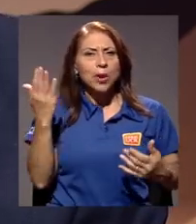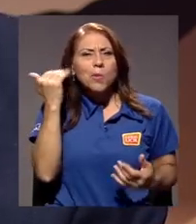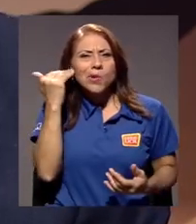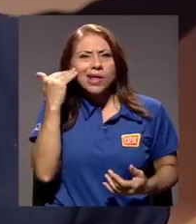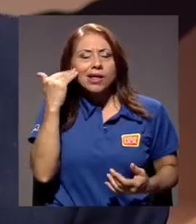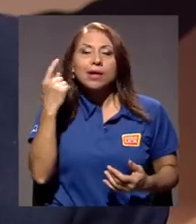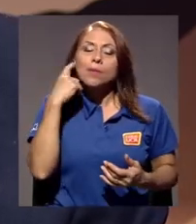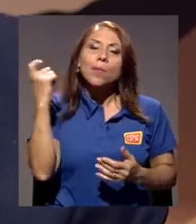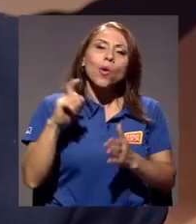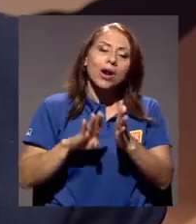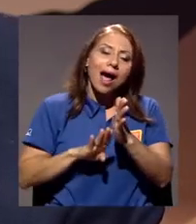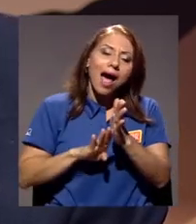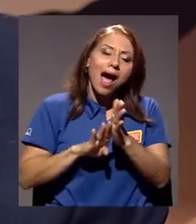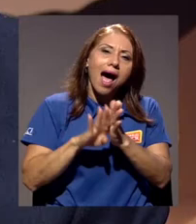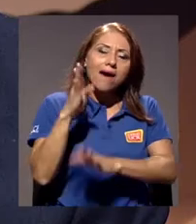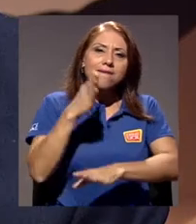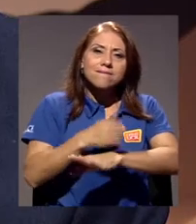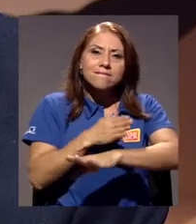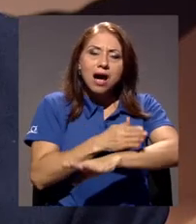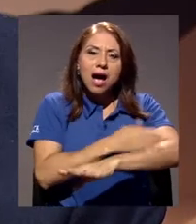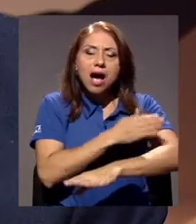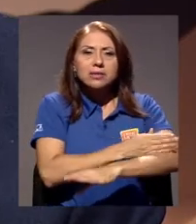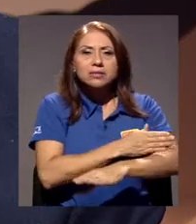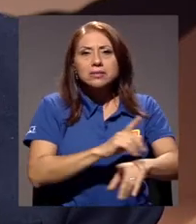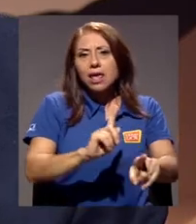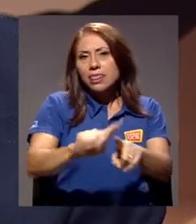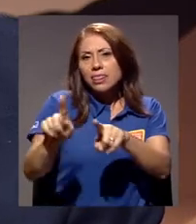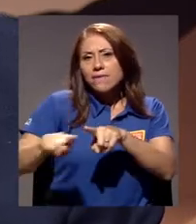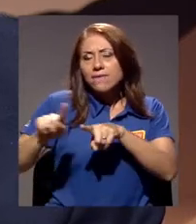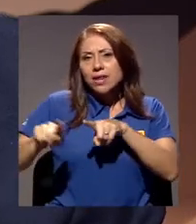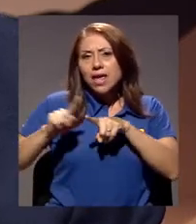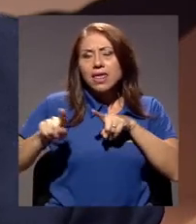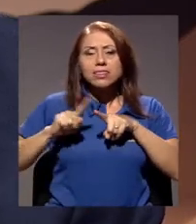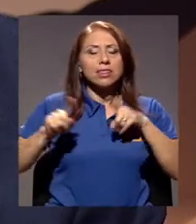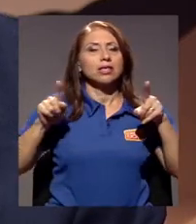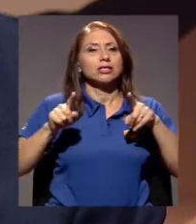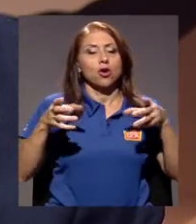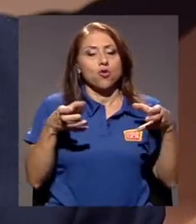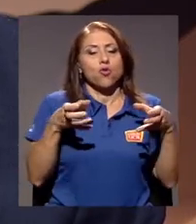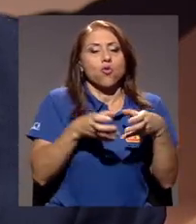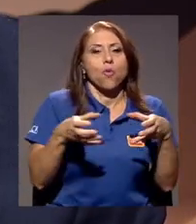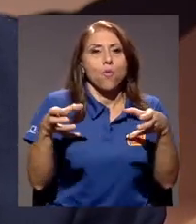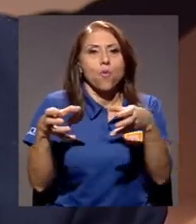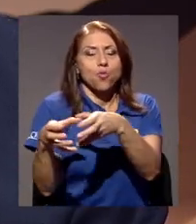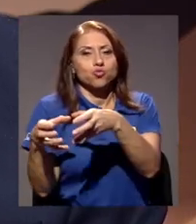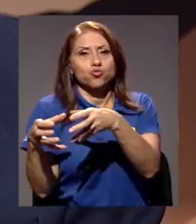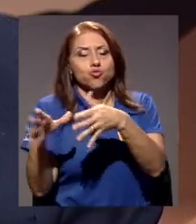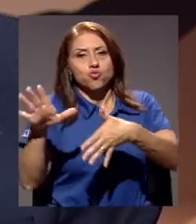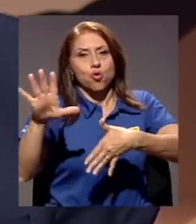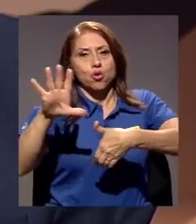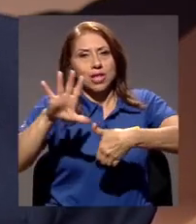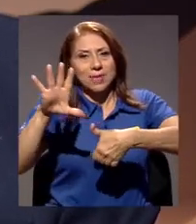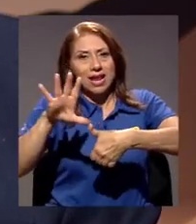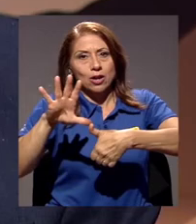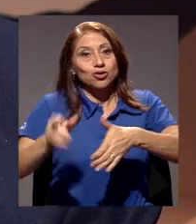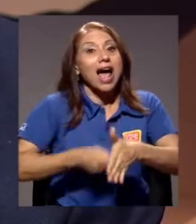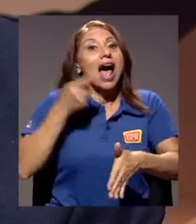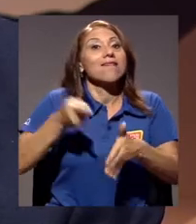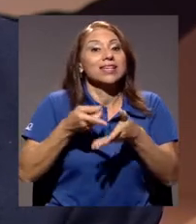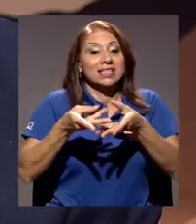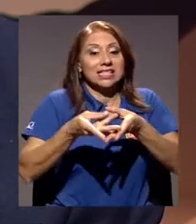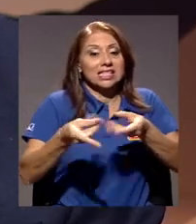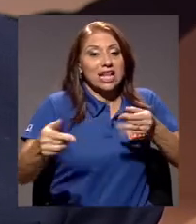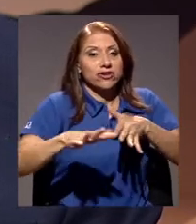al avance que han tenido ciertas expansiones norteamericanas a veces territoriales hacia a través de la